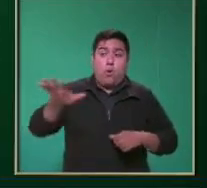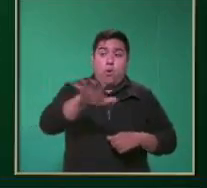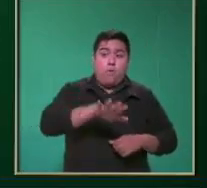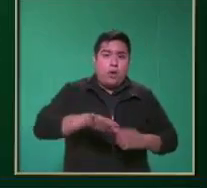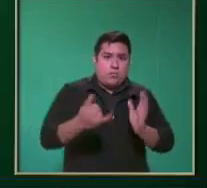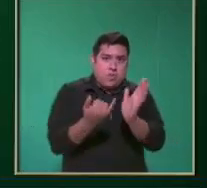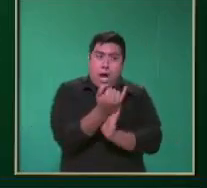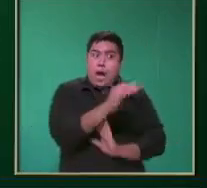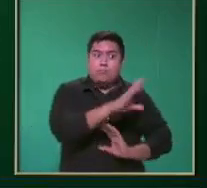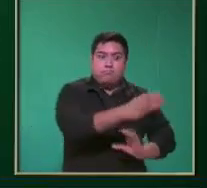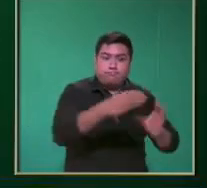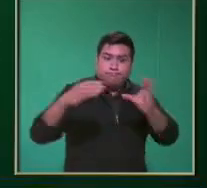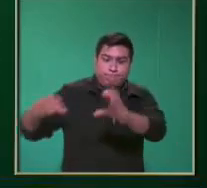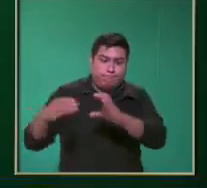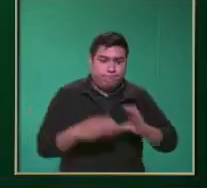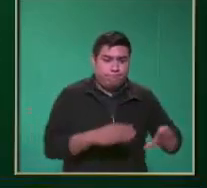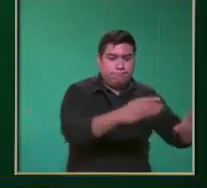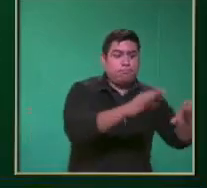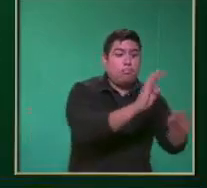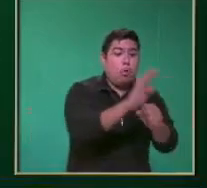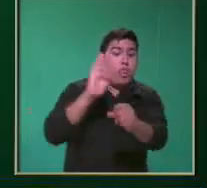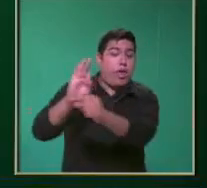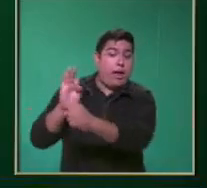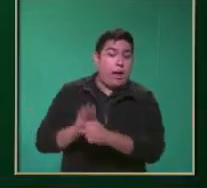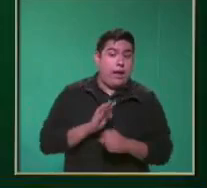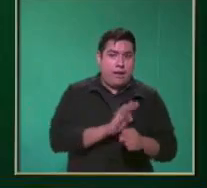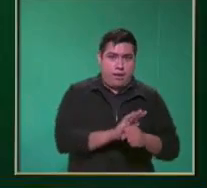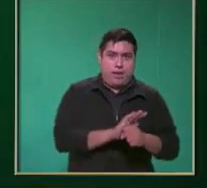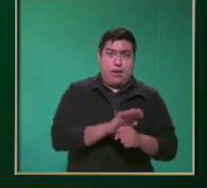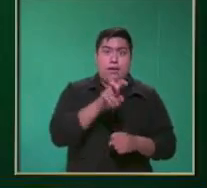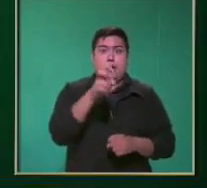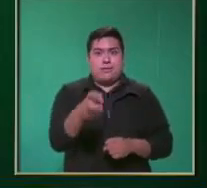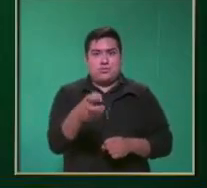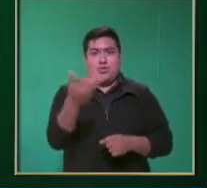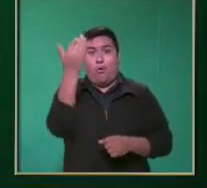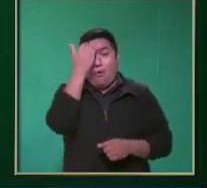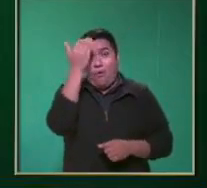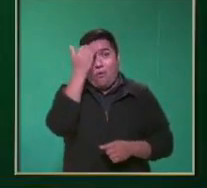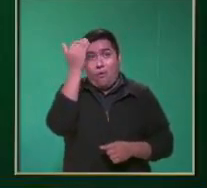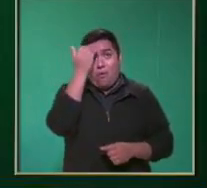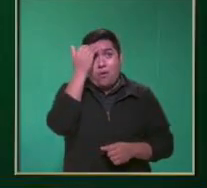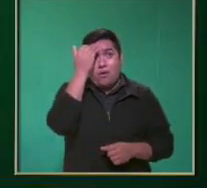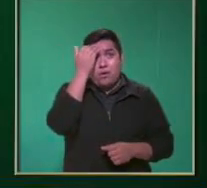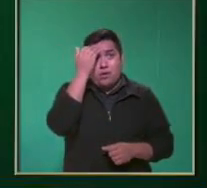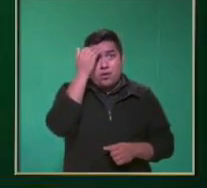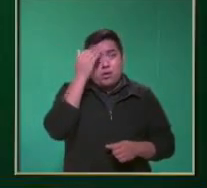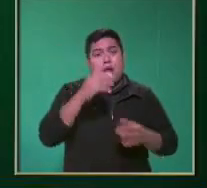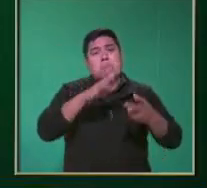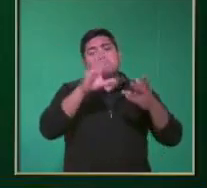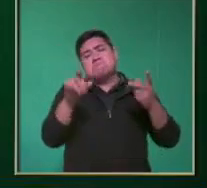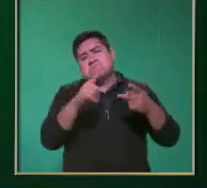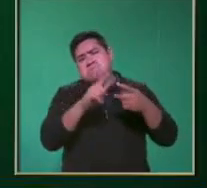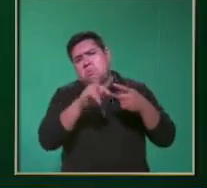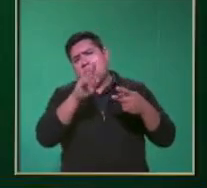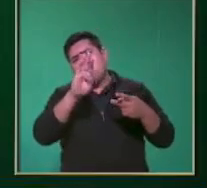decidido protegerlas y entonces las lleva a llamarles ya sea reserva de la biosfera,